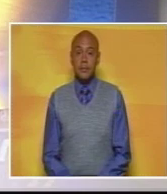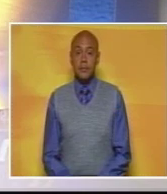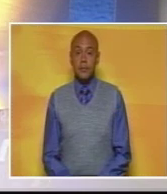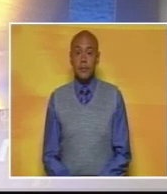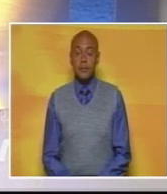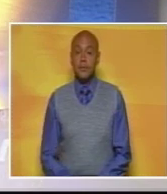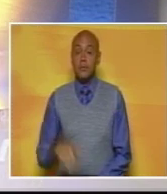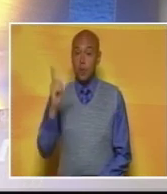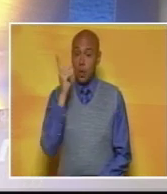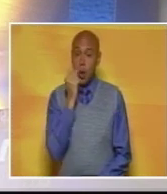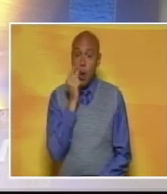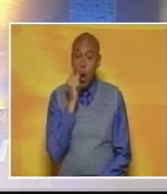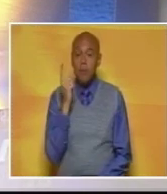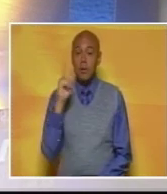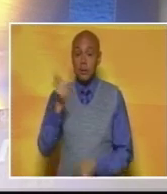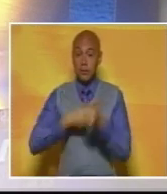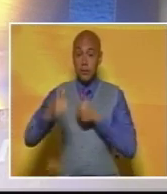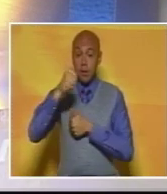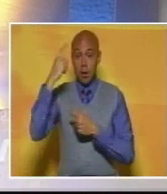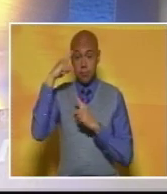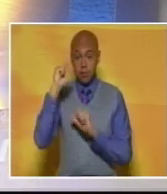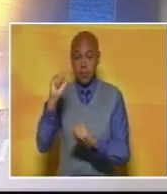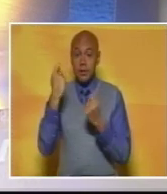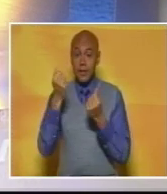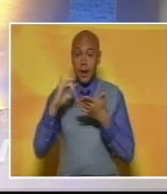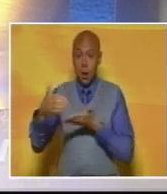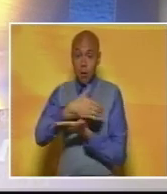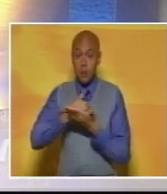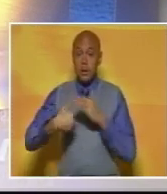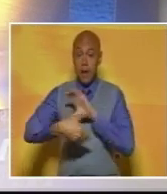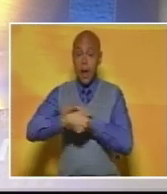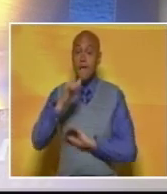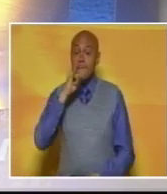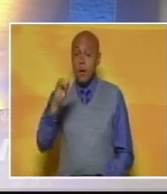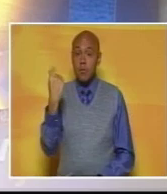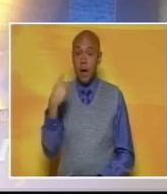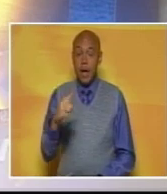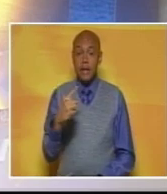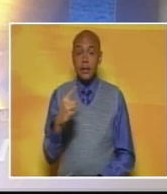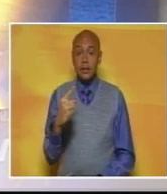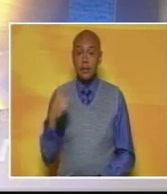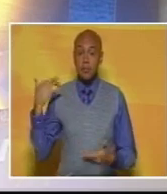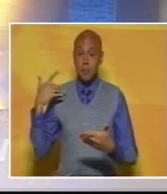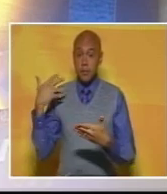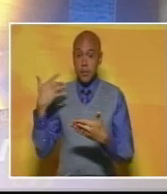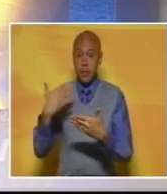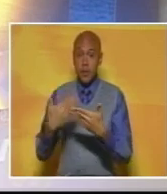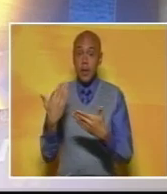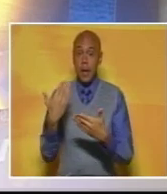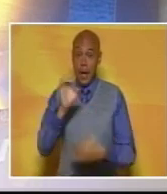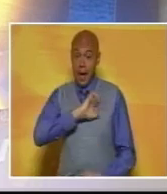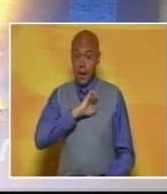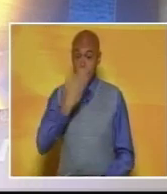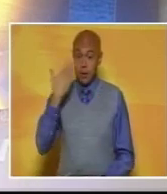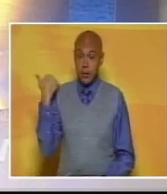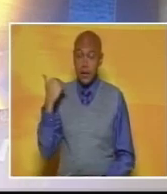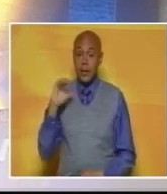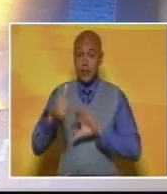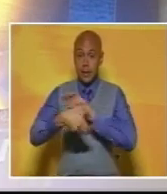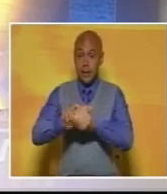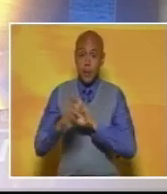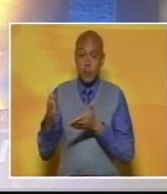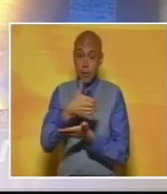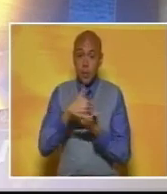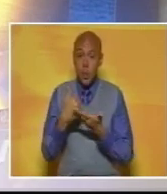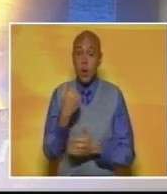El Superintendente Nacional Aduanero y Tributario, José David Cabello Rondón, informó que durante el mes de enero el CENIAT recaudó más